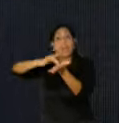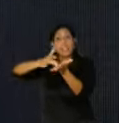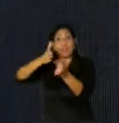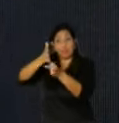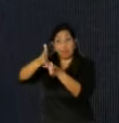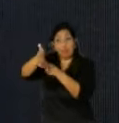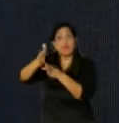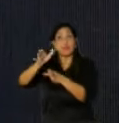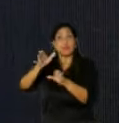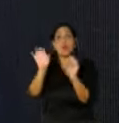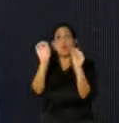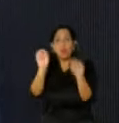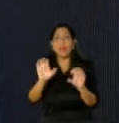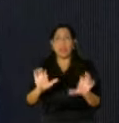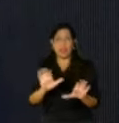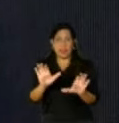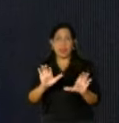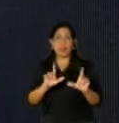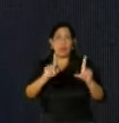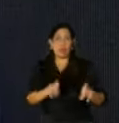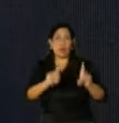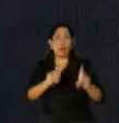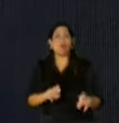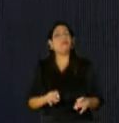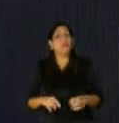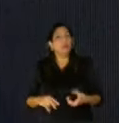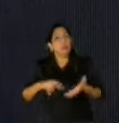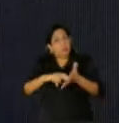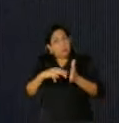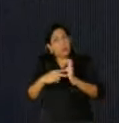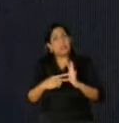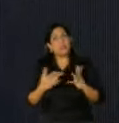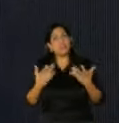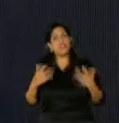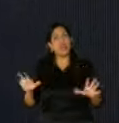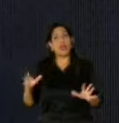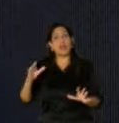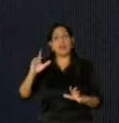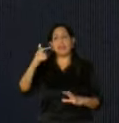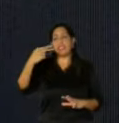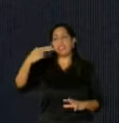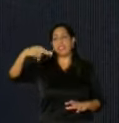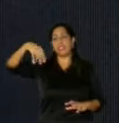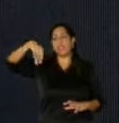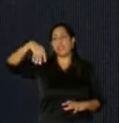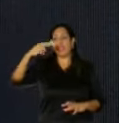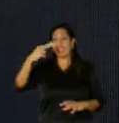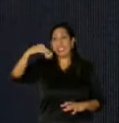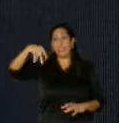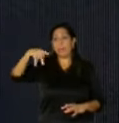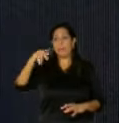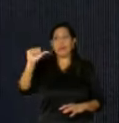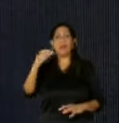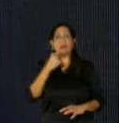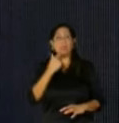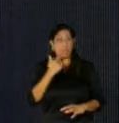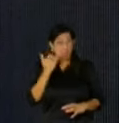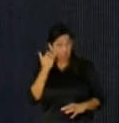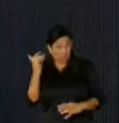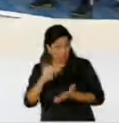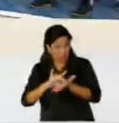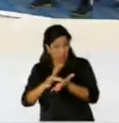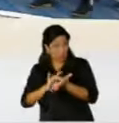o farmacias, lo que también trae a discusión una petición que han hecho los IPAs, donde se está discutiendo si el farmacéutico la puede hacer,